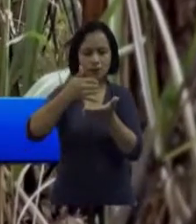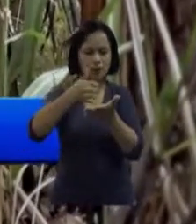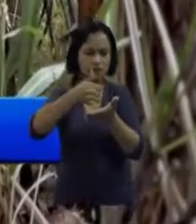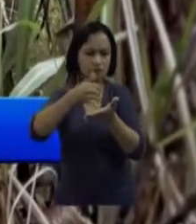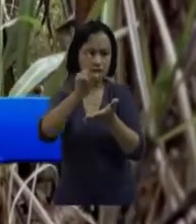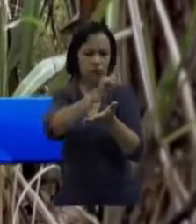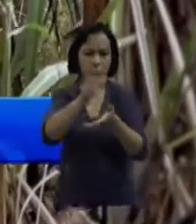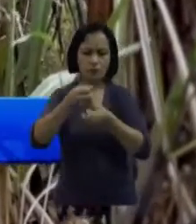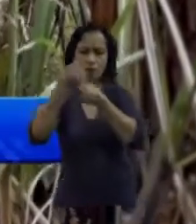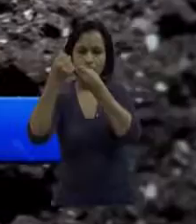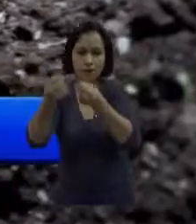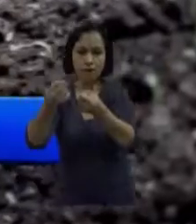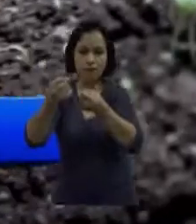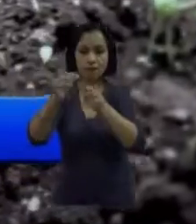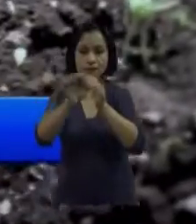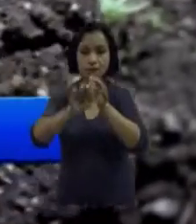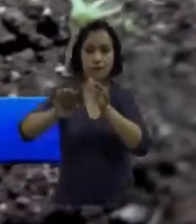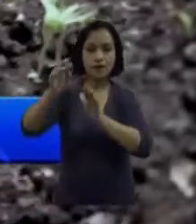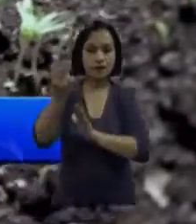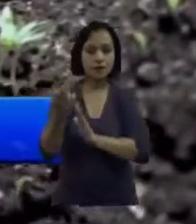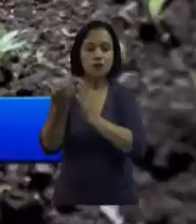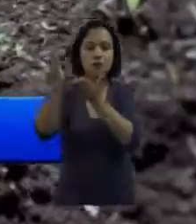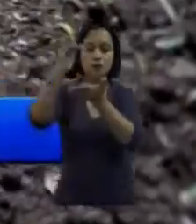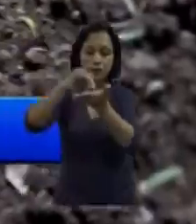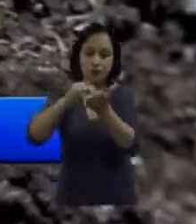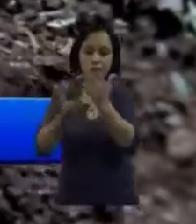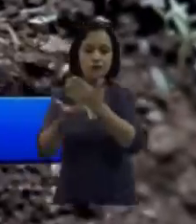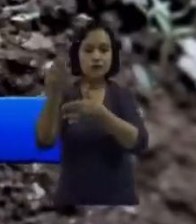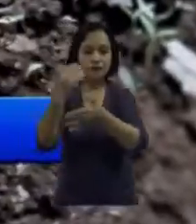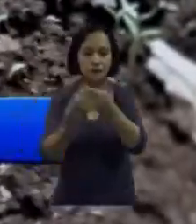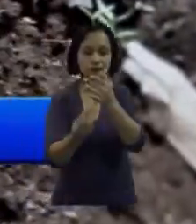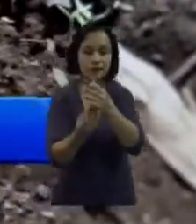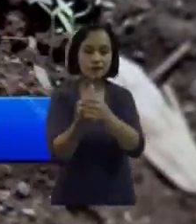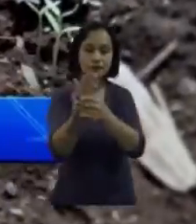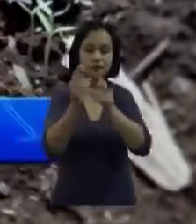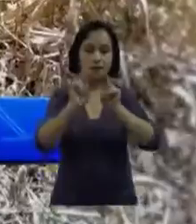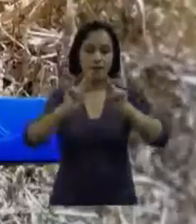suelos más enriquecidos, con mayor elongación para su uso, que